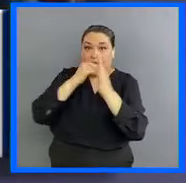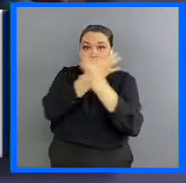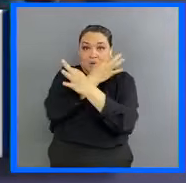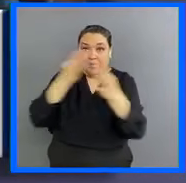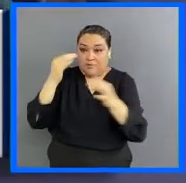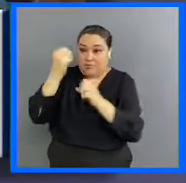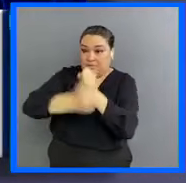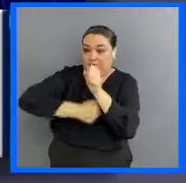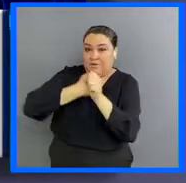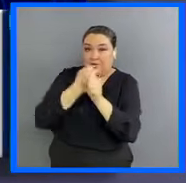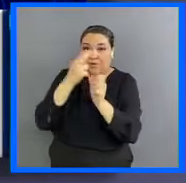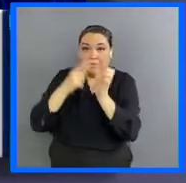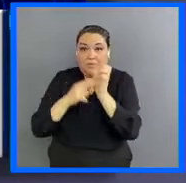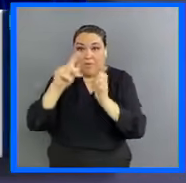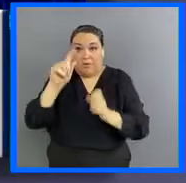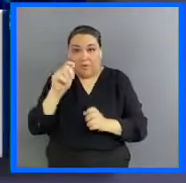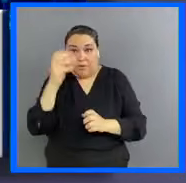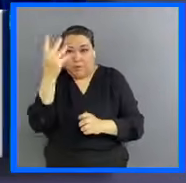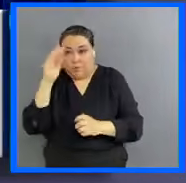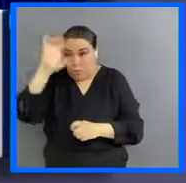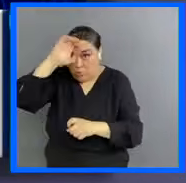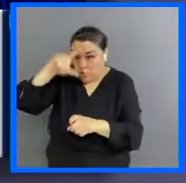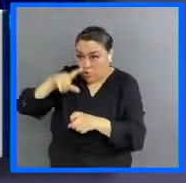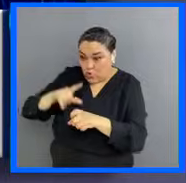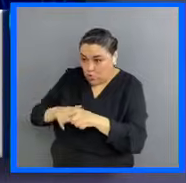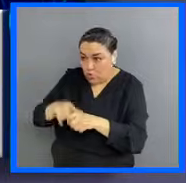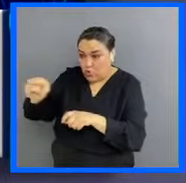generado por el sector cultura sumó